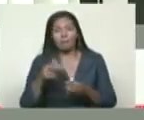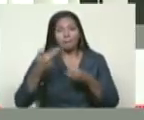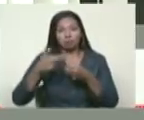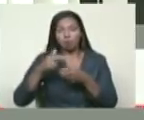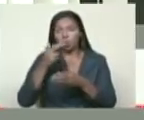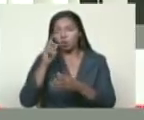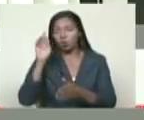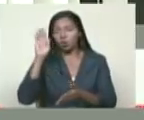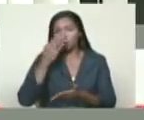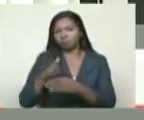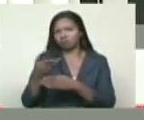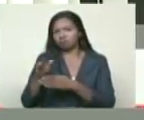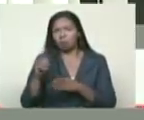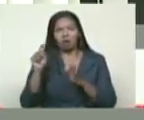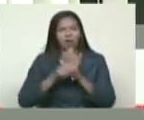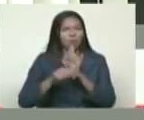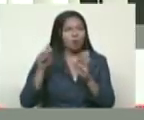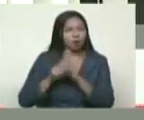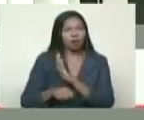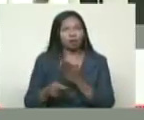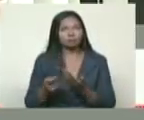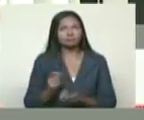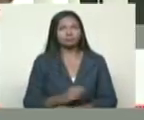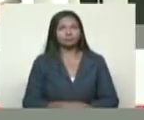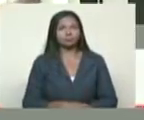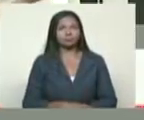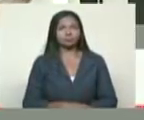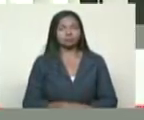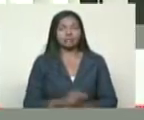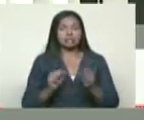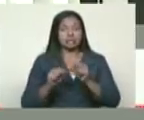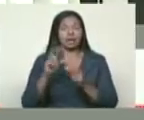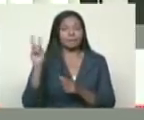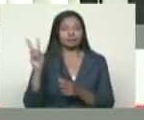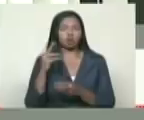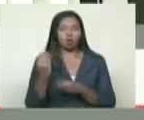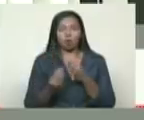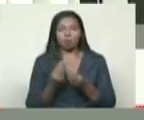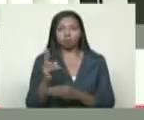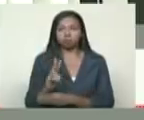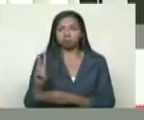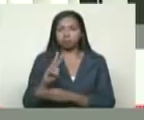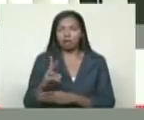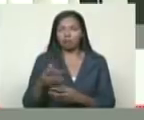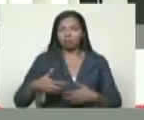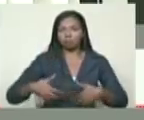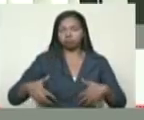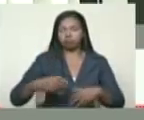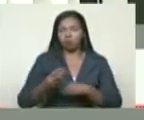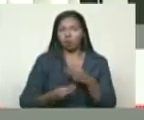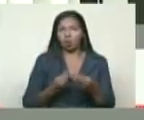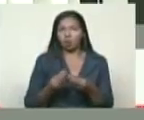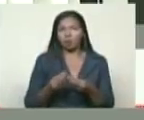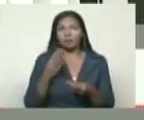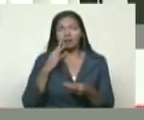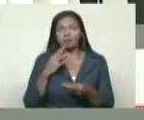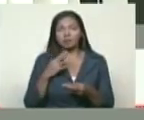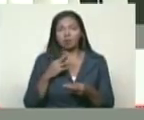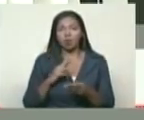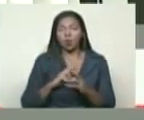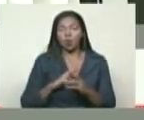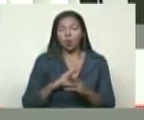bloqueo. Ah, y ese dinero se queda en Venezuela, ¿cómo lo usamos? Si no hay una ruta